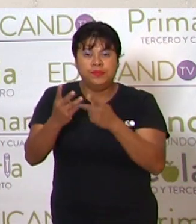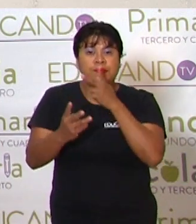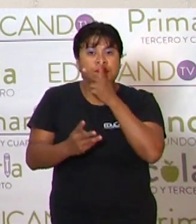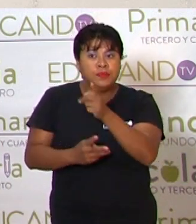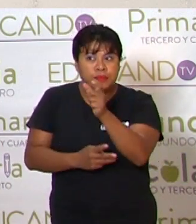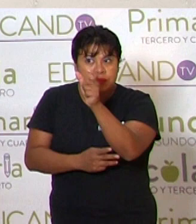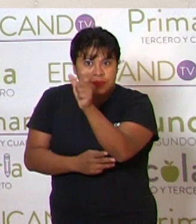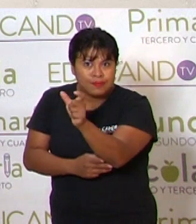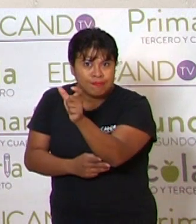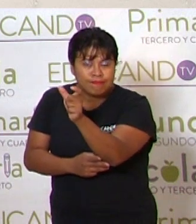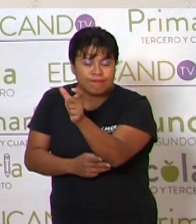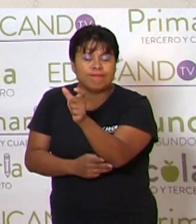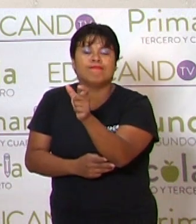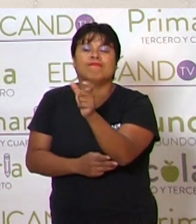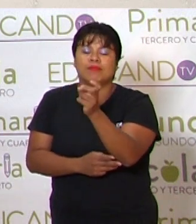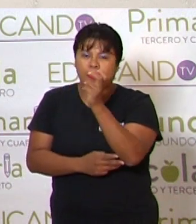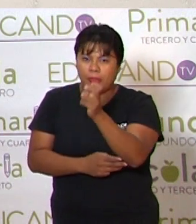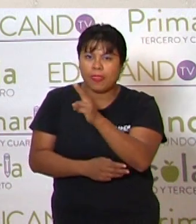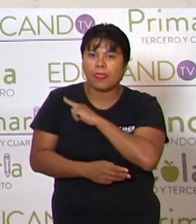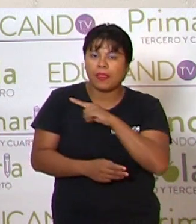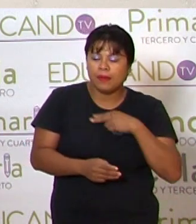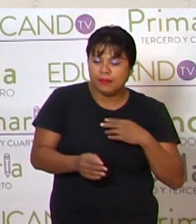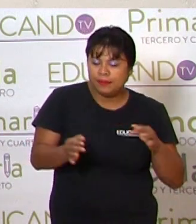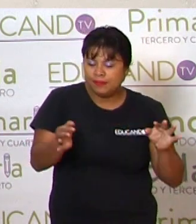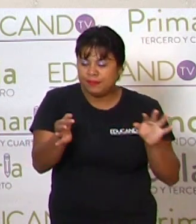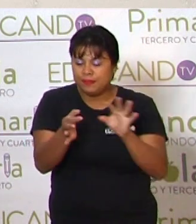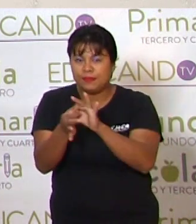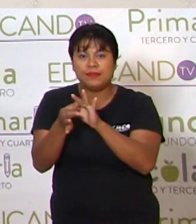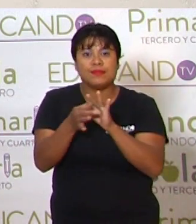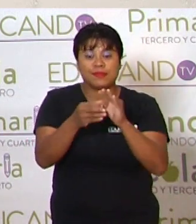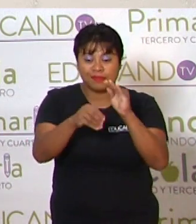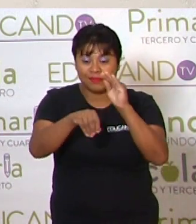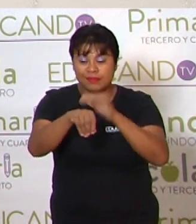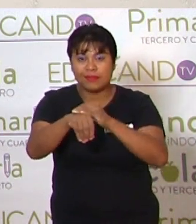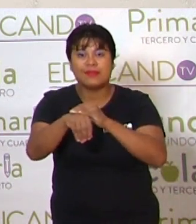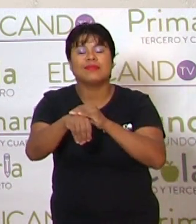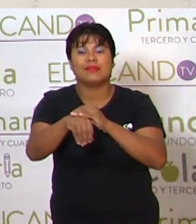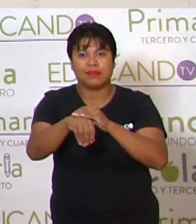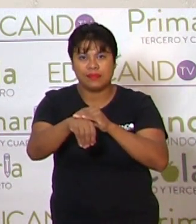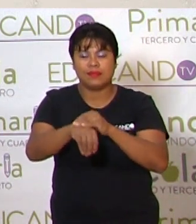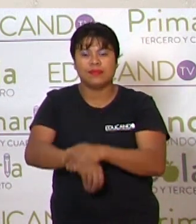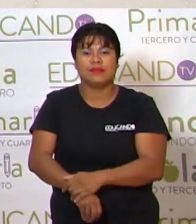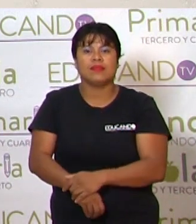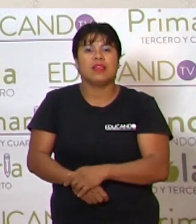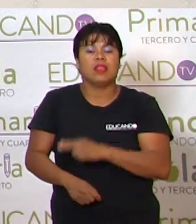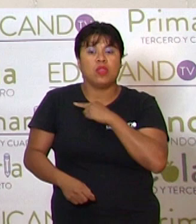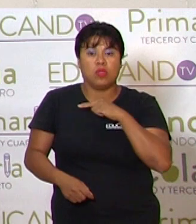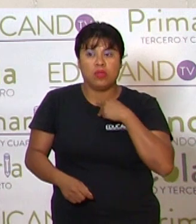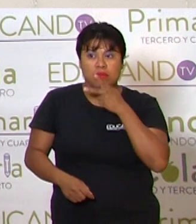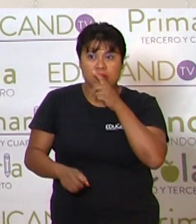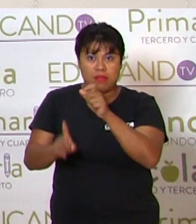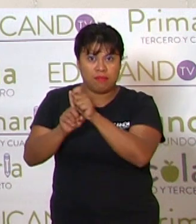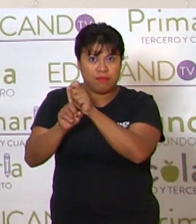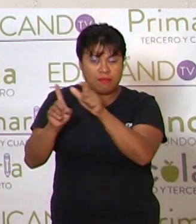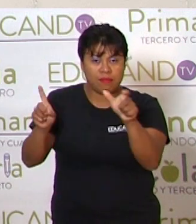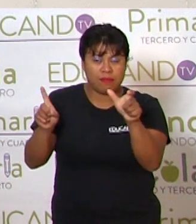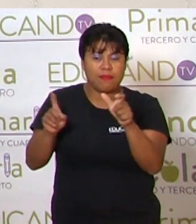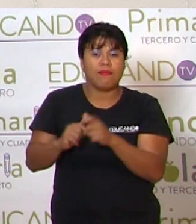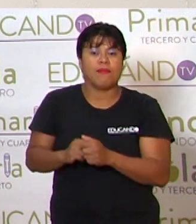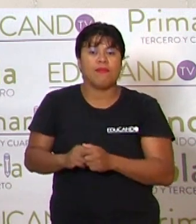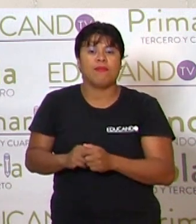esta palabrita, estamos anexando, ¿bien?, automáticamente a nuestra